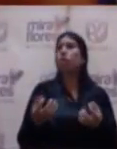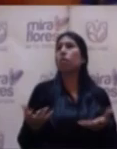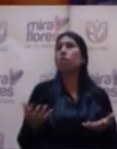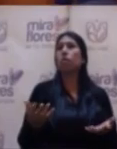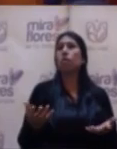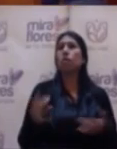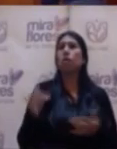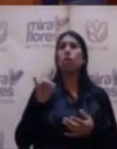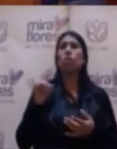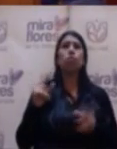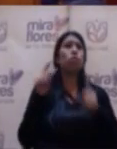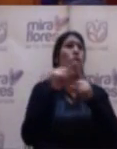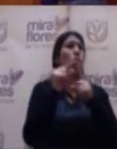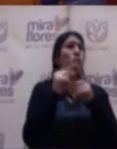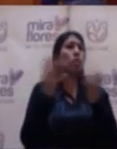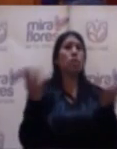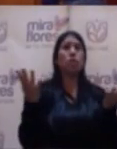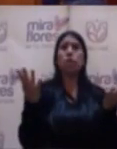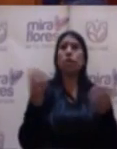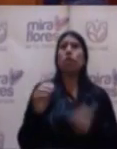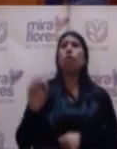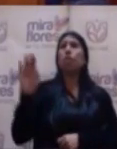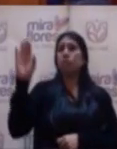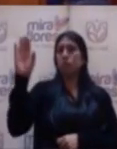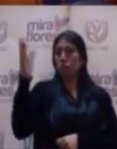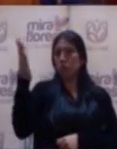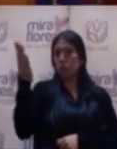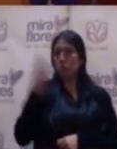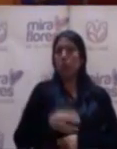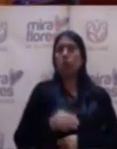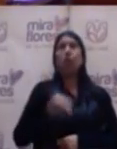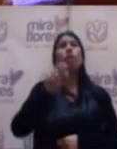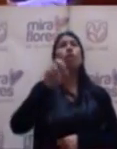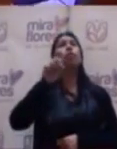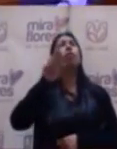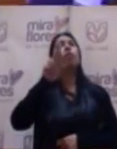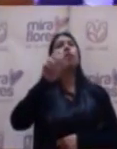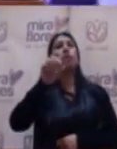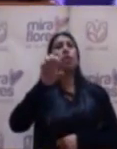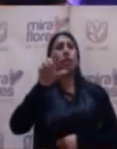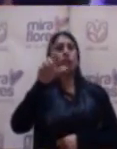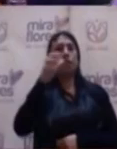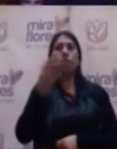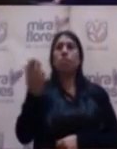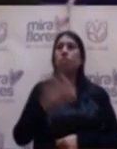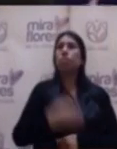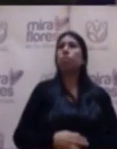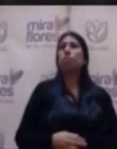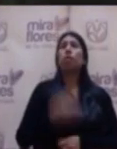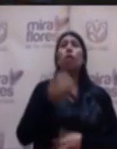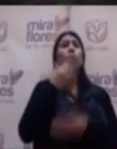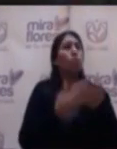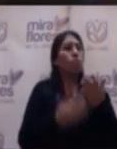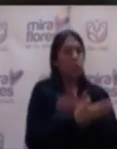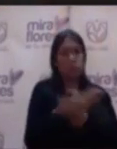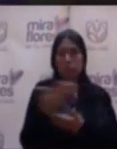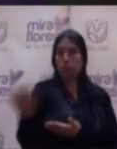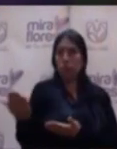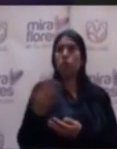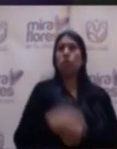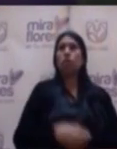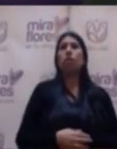hacer uso de la palabra. Sí, el señor Israel Wong-Coquis, Acuña Wong-Coquis. Muy buenos días a